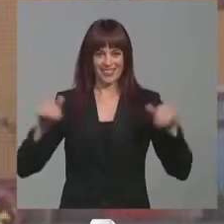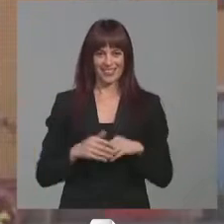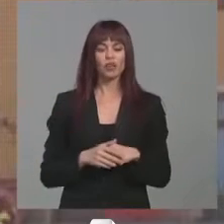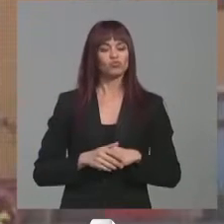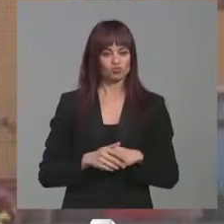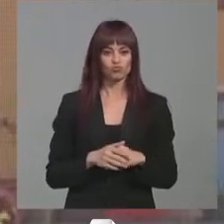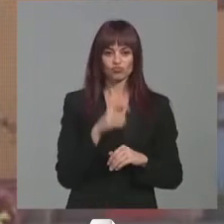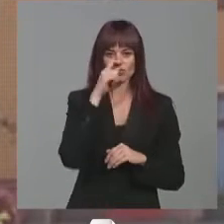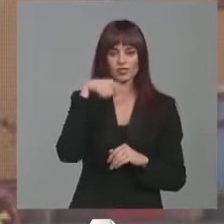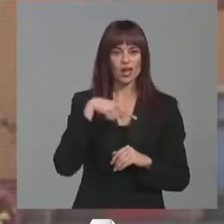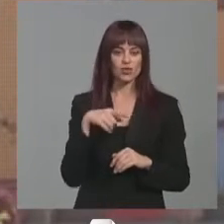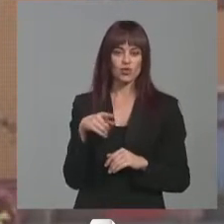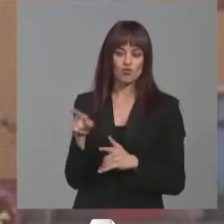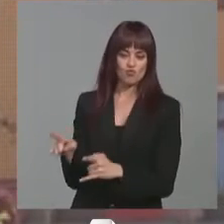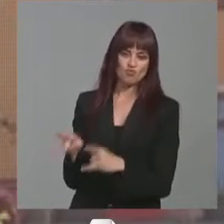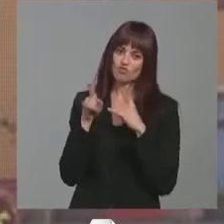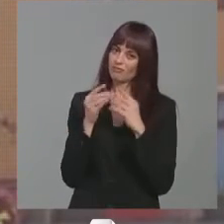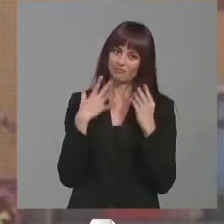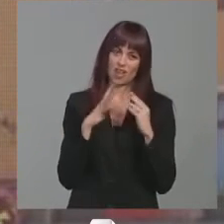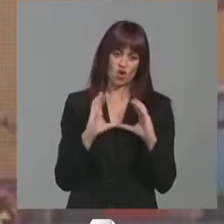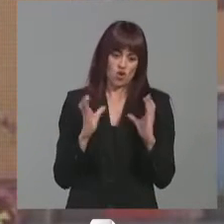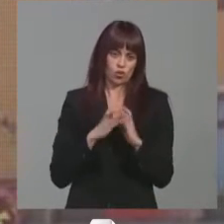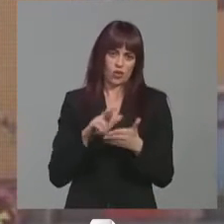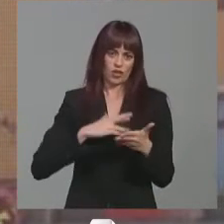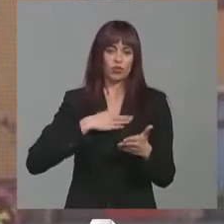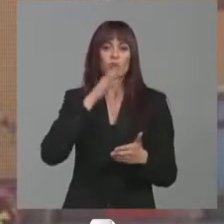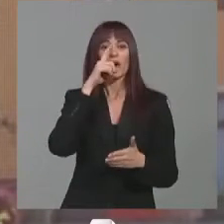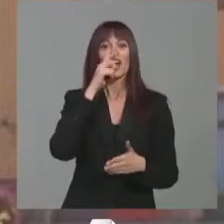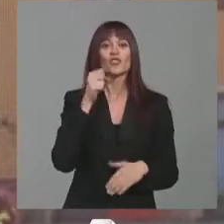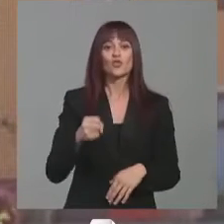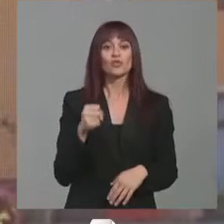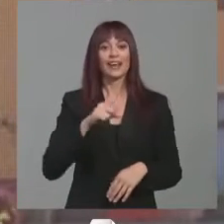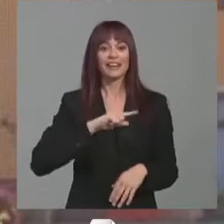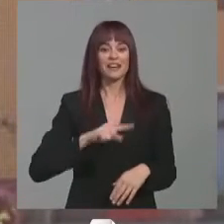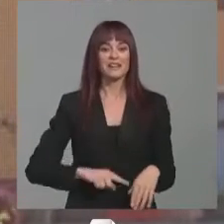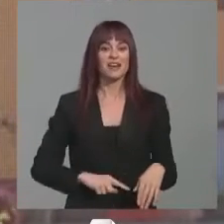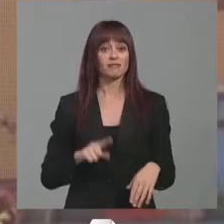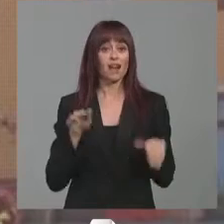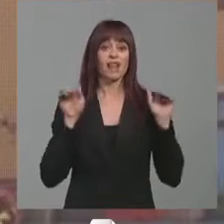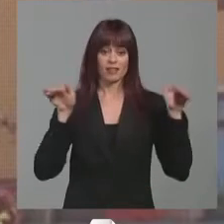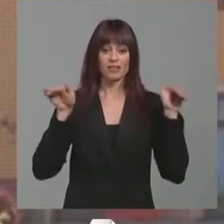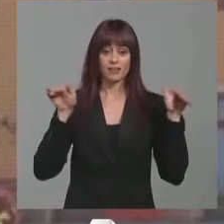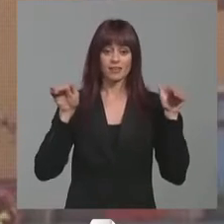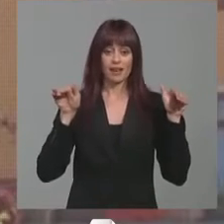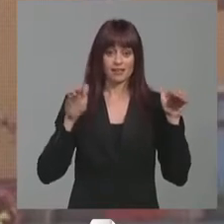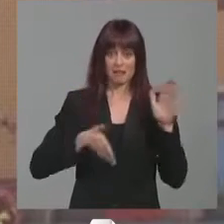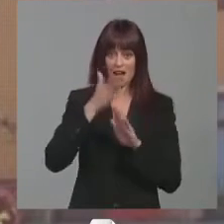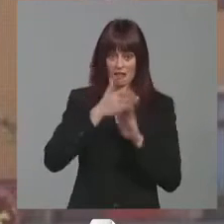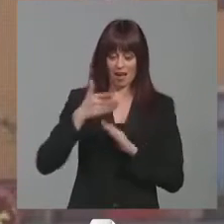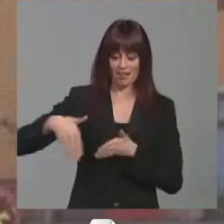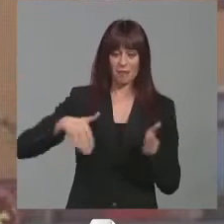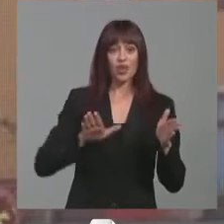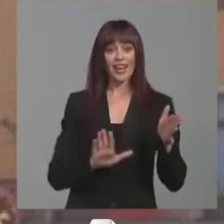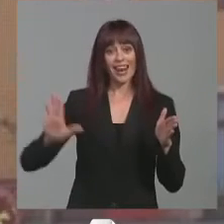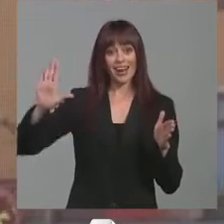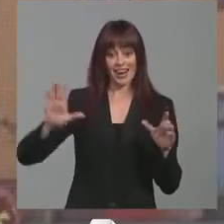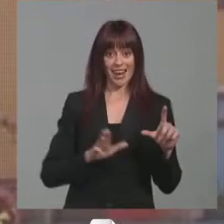atractivo enorme en la región de murcia en el conjunto de la región con ese año jubilar en caravaca de la cruz y alcantarilla está en el camino de levante el camino